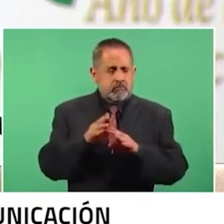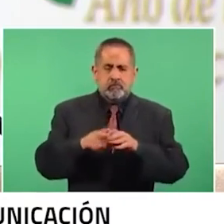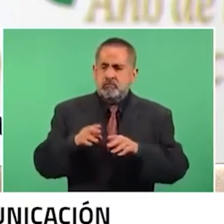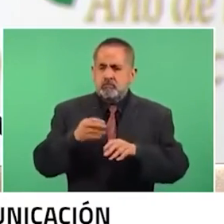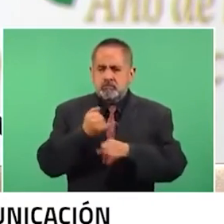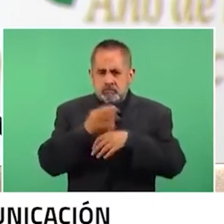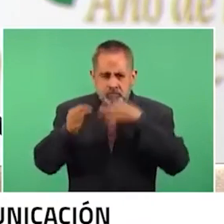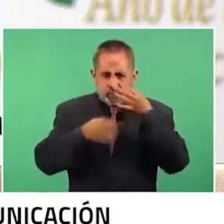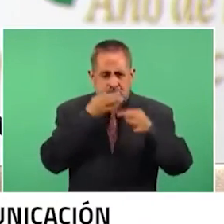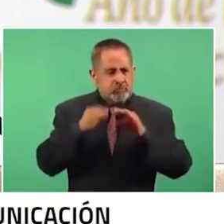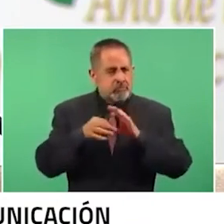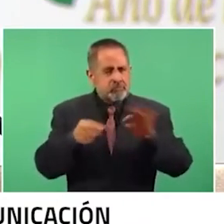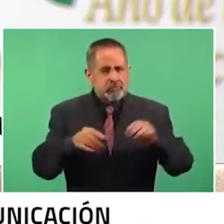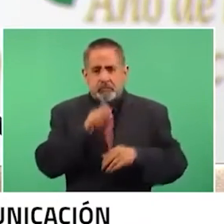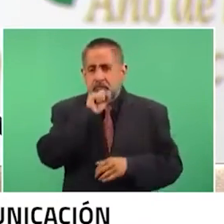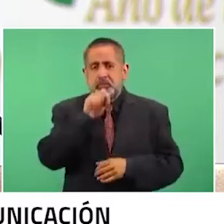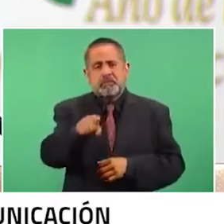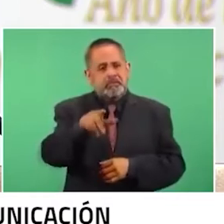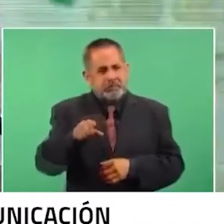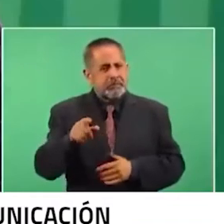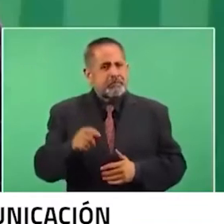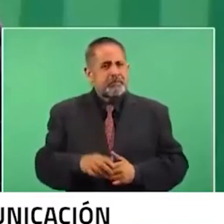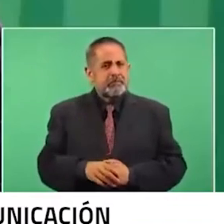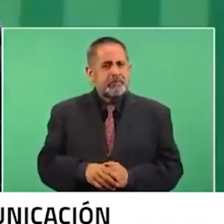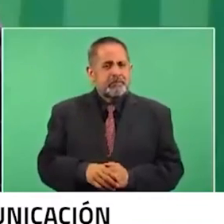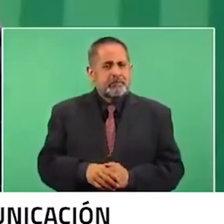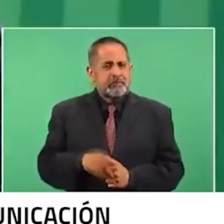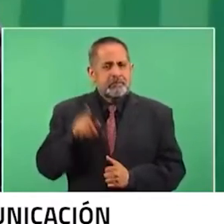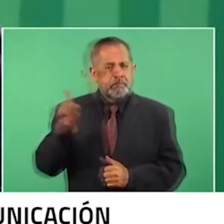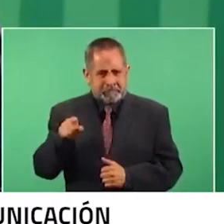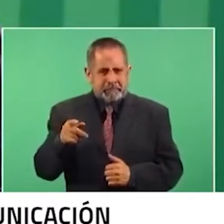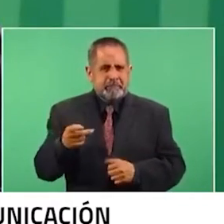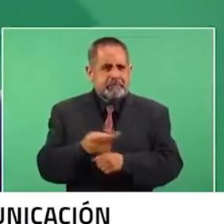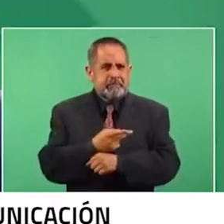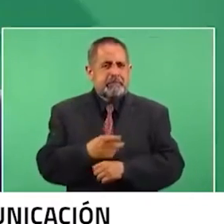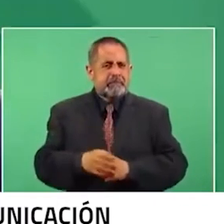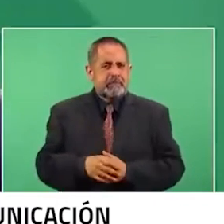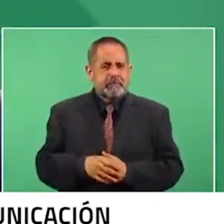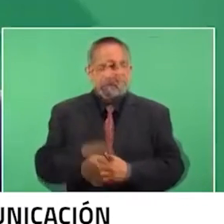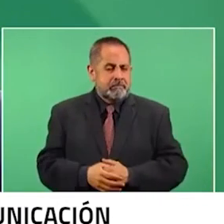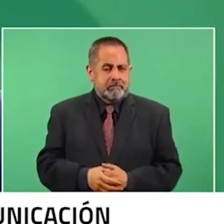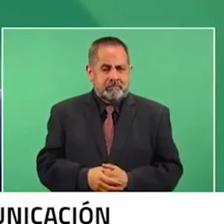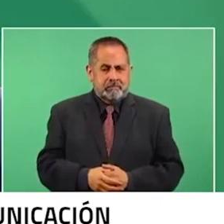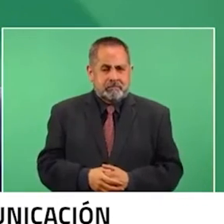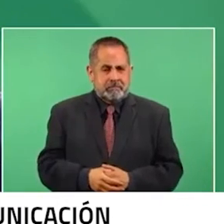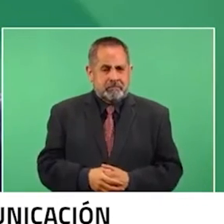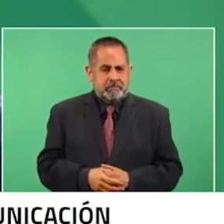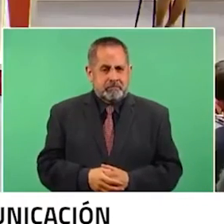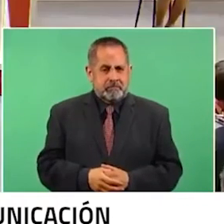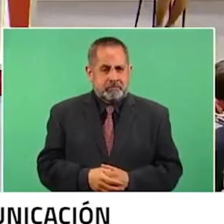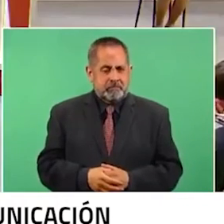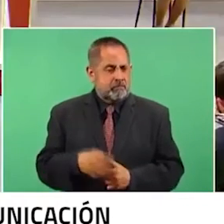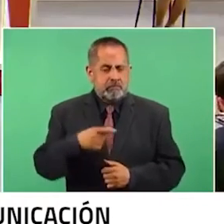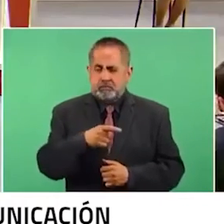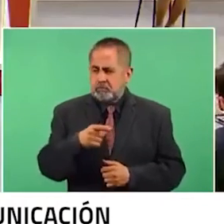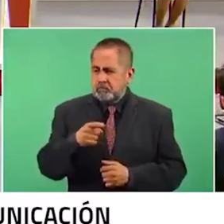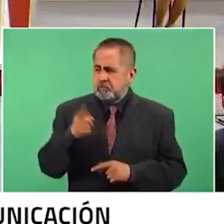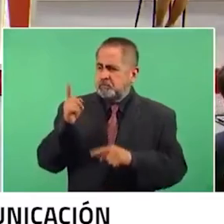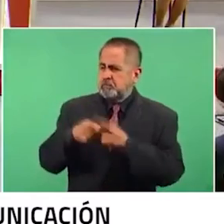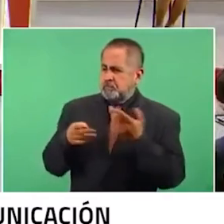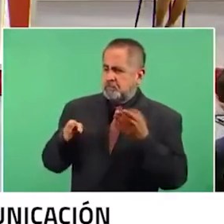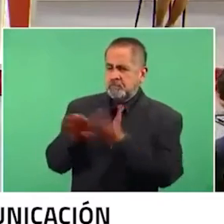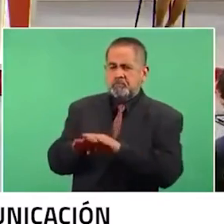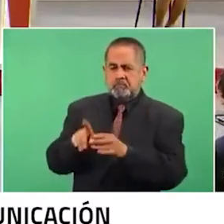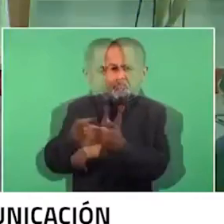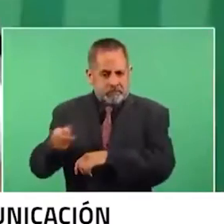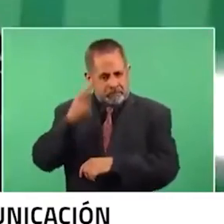lo que hicieron los de the face de twitter que censuran al presidente